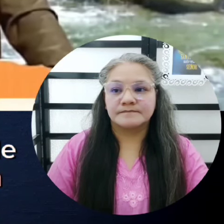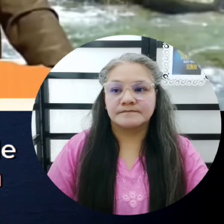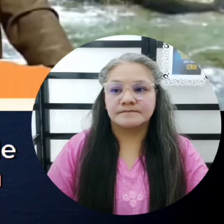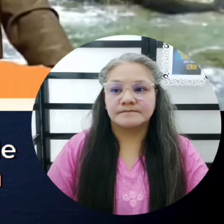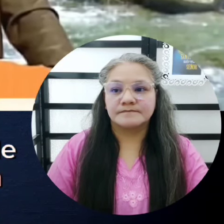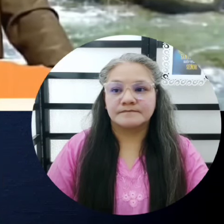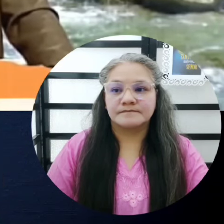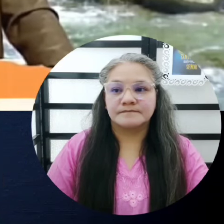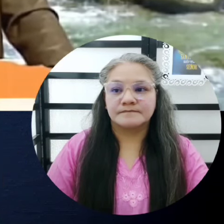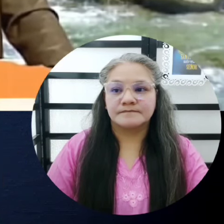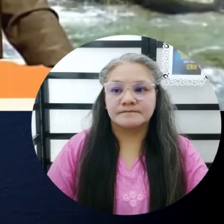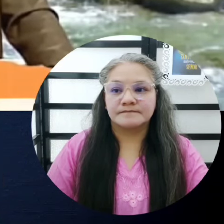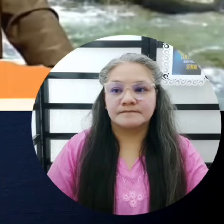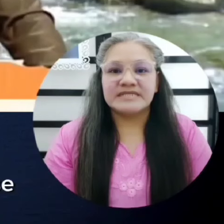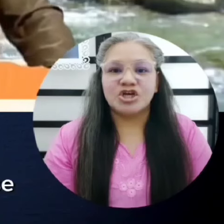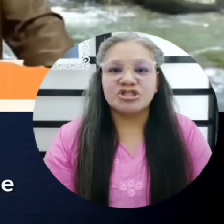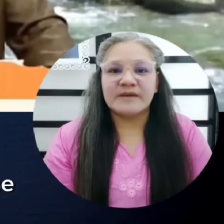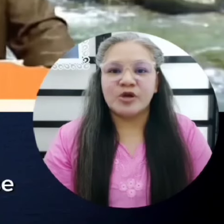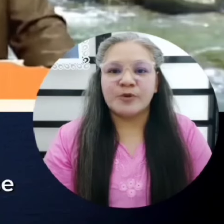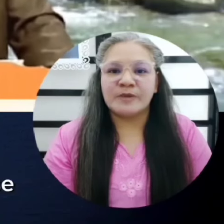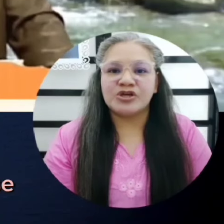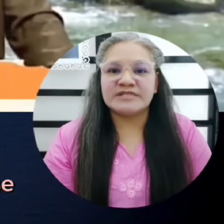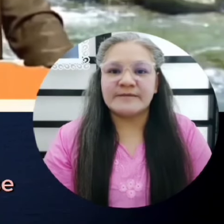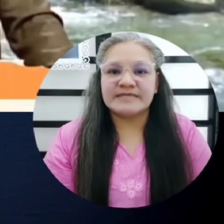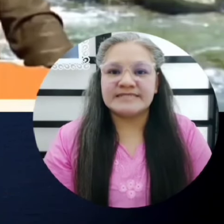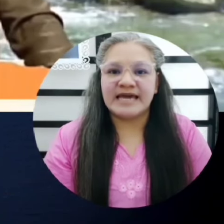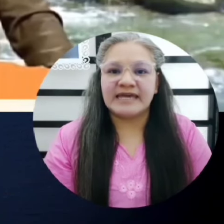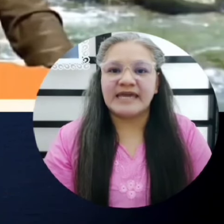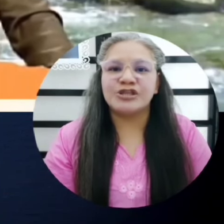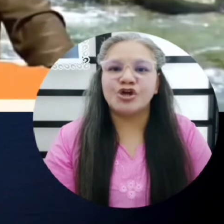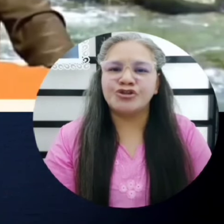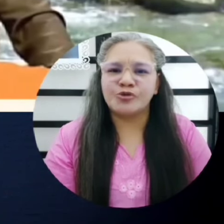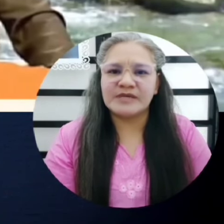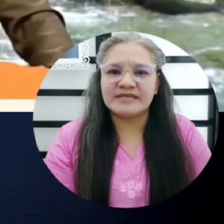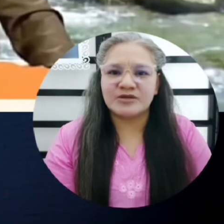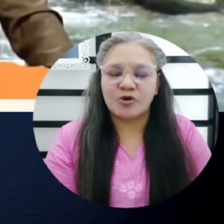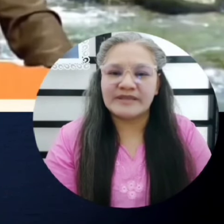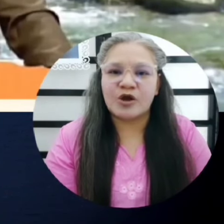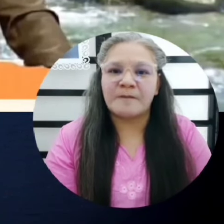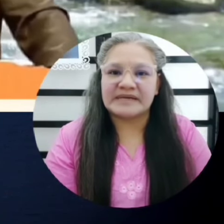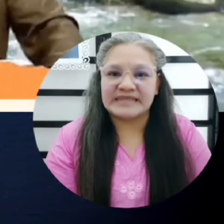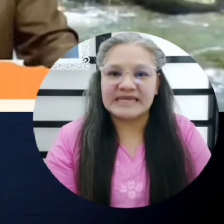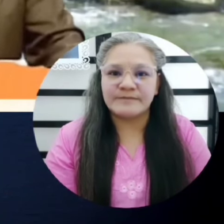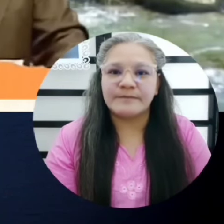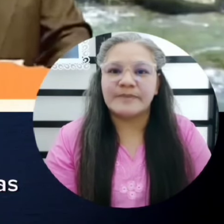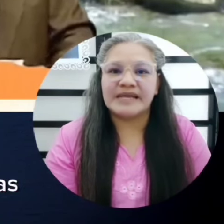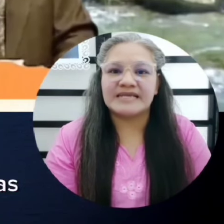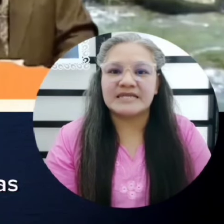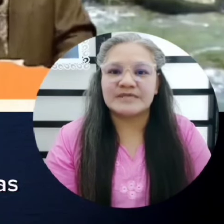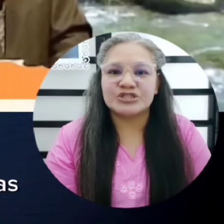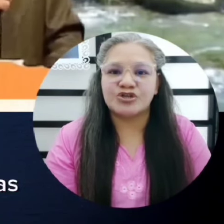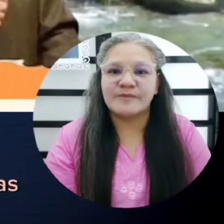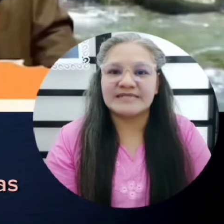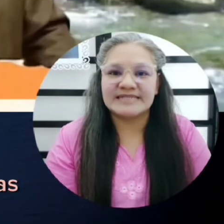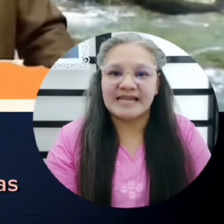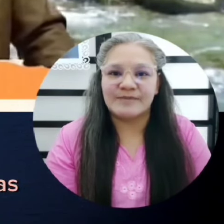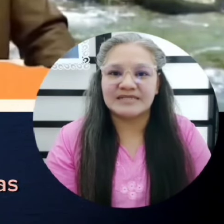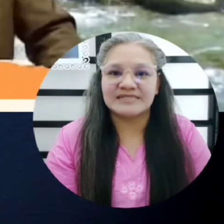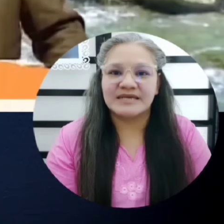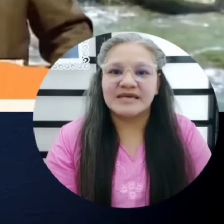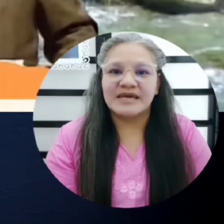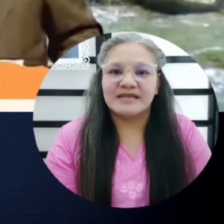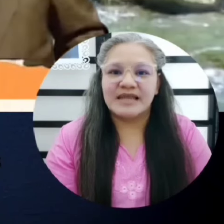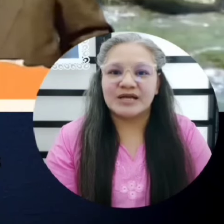Como ella le obedecía. Si Dios te habló por medio de ese mensaje, no te olvides, joven, de compartir para la salvación de